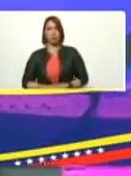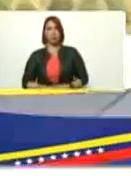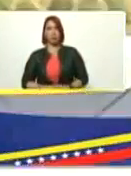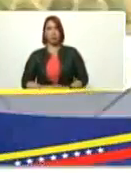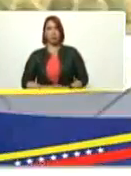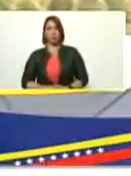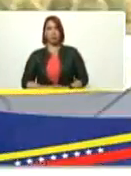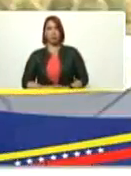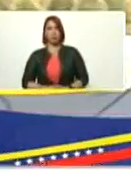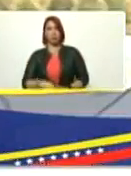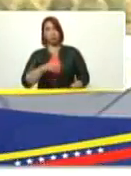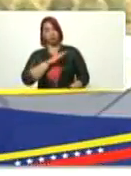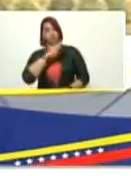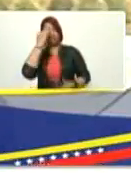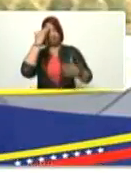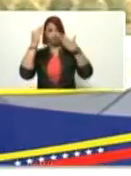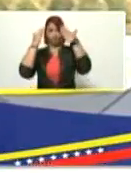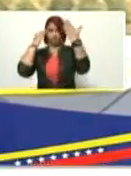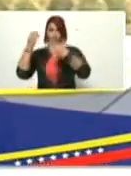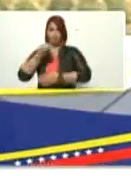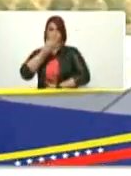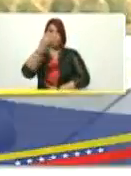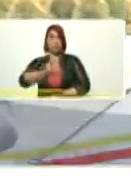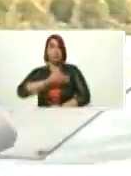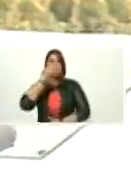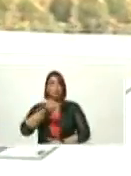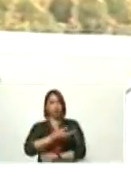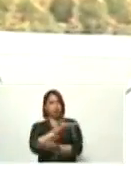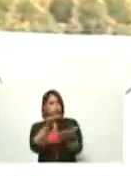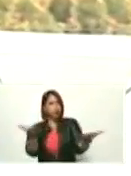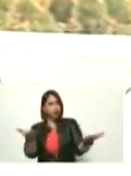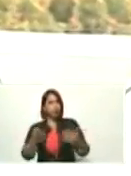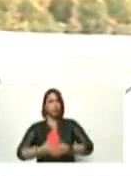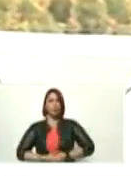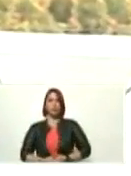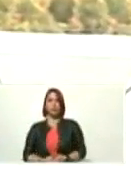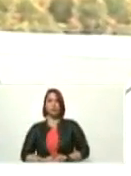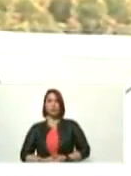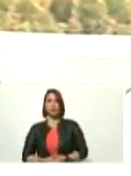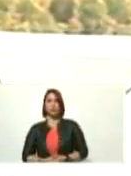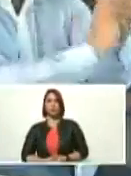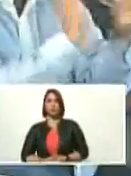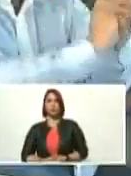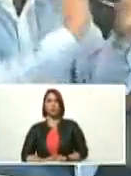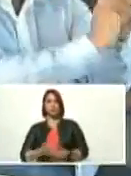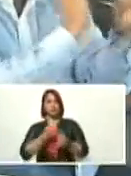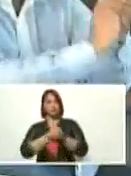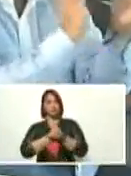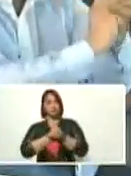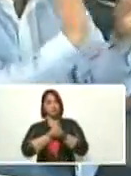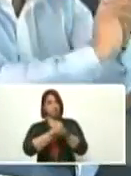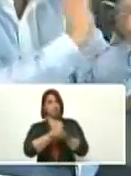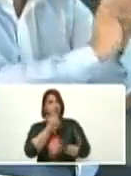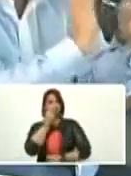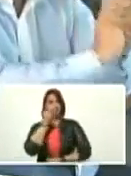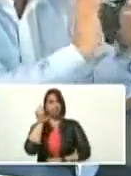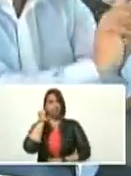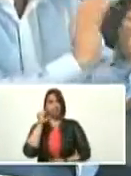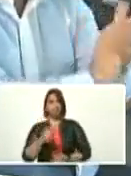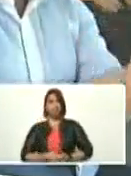Mis saludos, buenas tardes a todos y a todas. Queridos y queridas